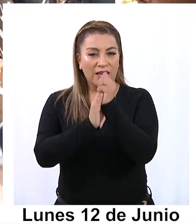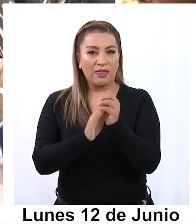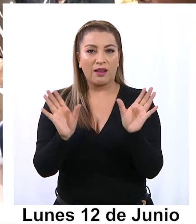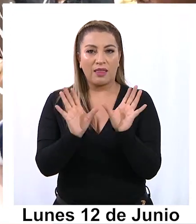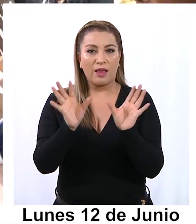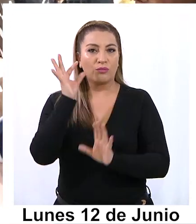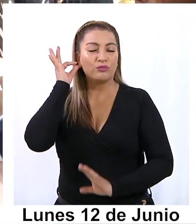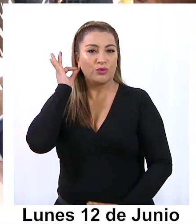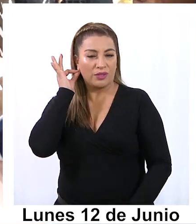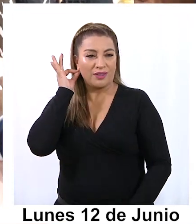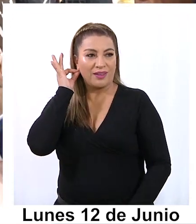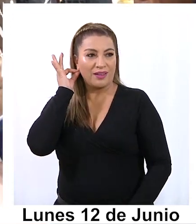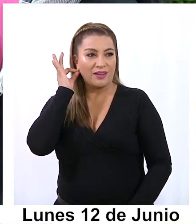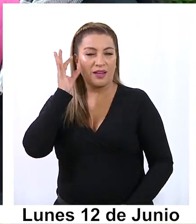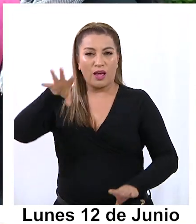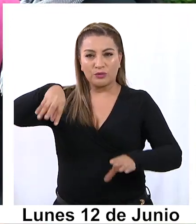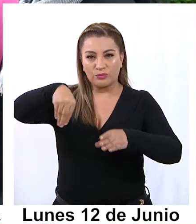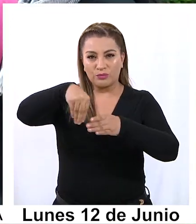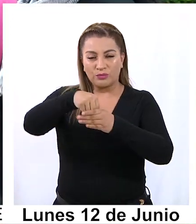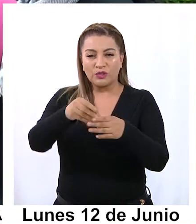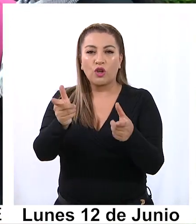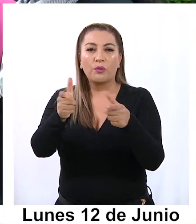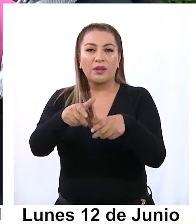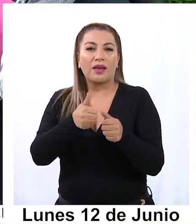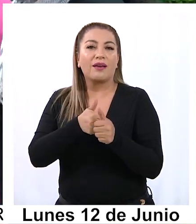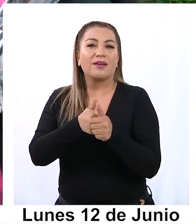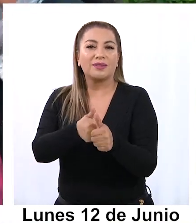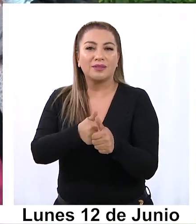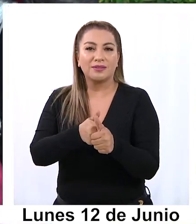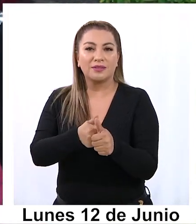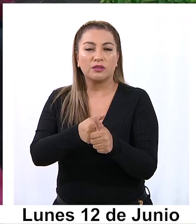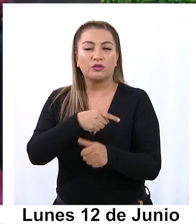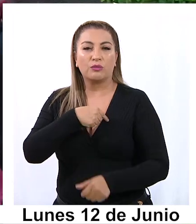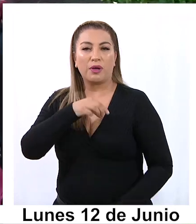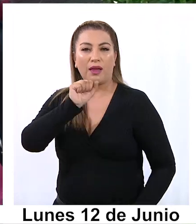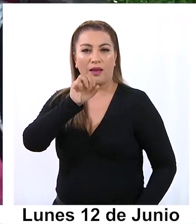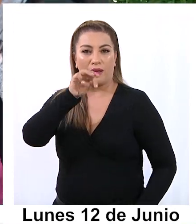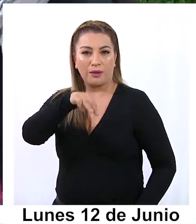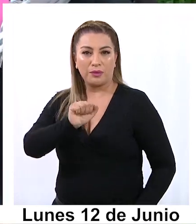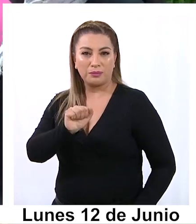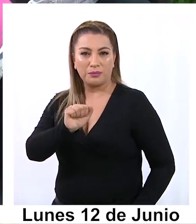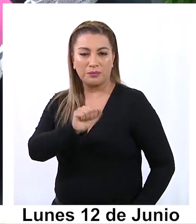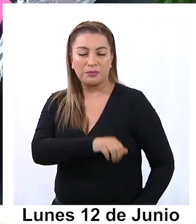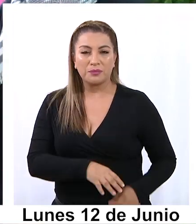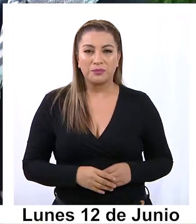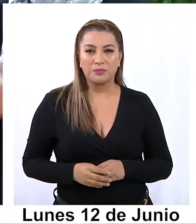de 10 mujeres que integran el Comité Asesor AMA. AMA. AMA.